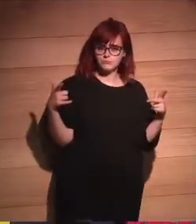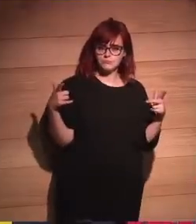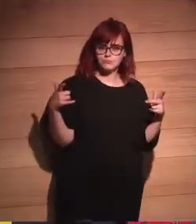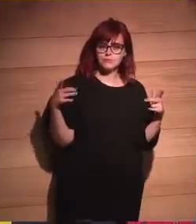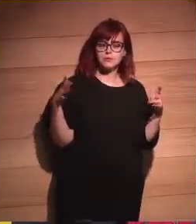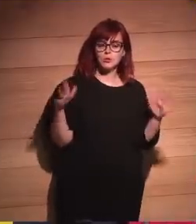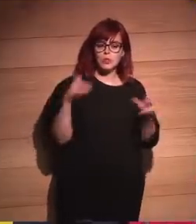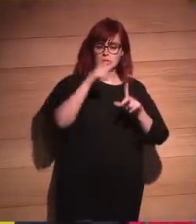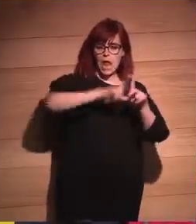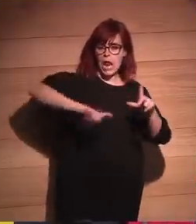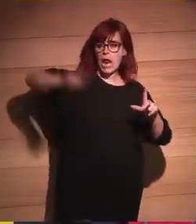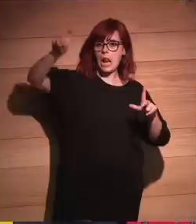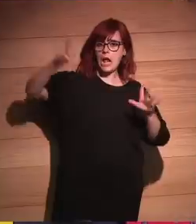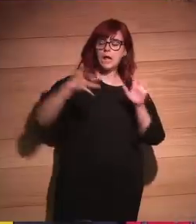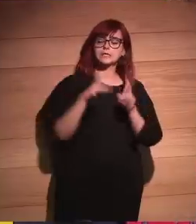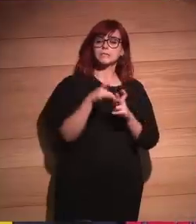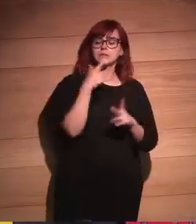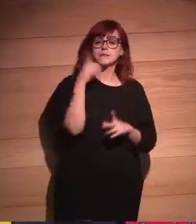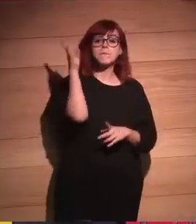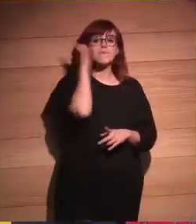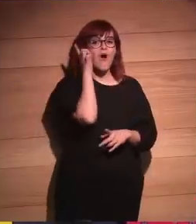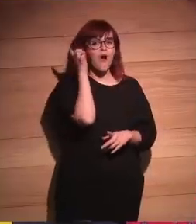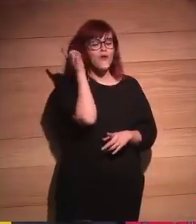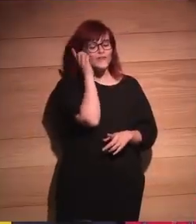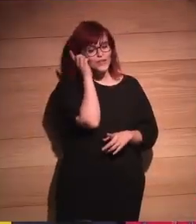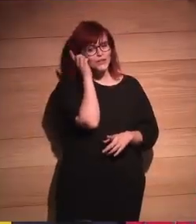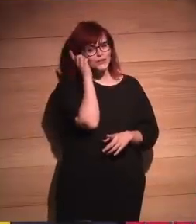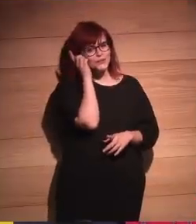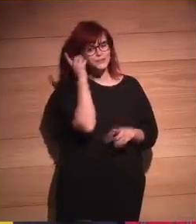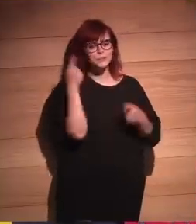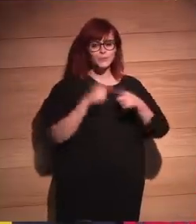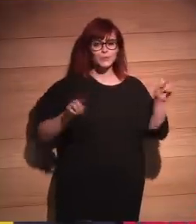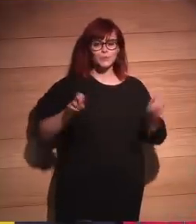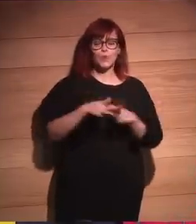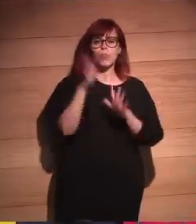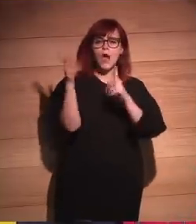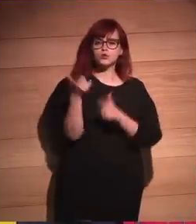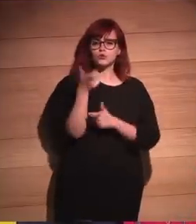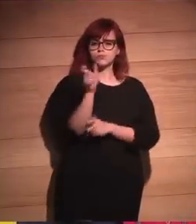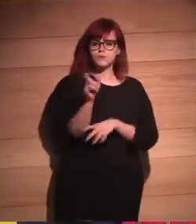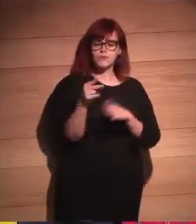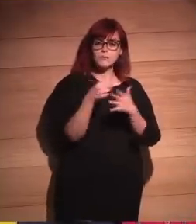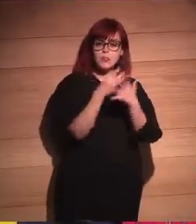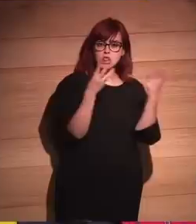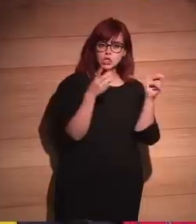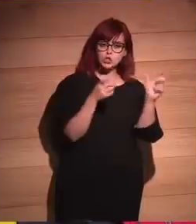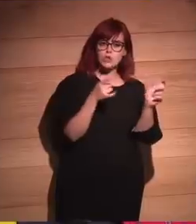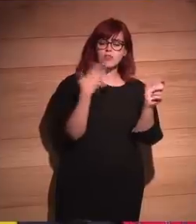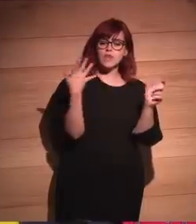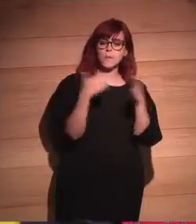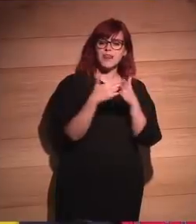¿no? Y eso es, y sobre todo si vamos a móviles, en móviles yo tengo un dato de 2018,